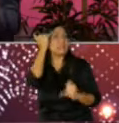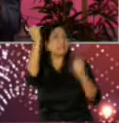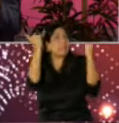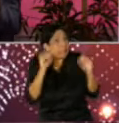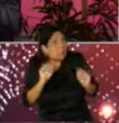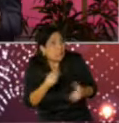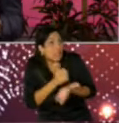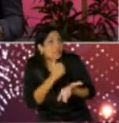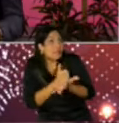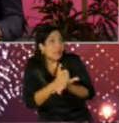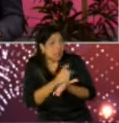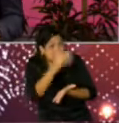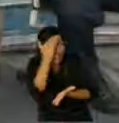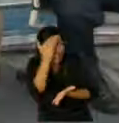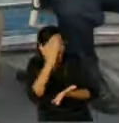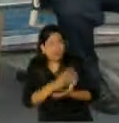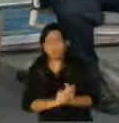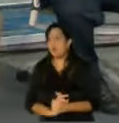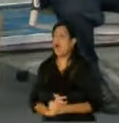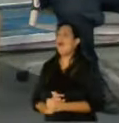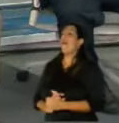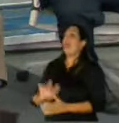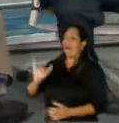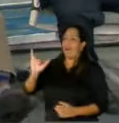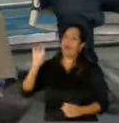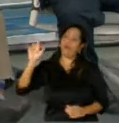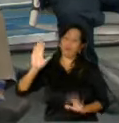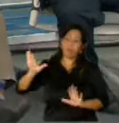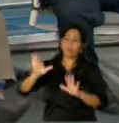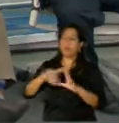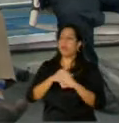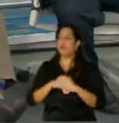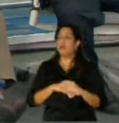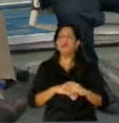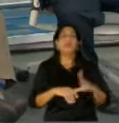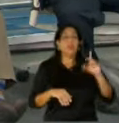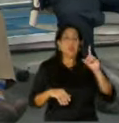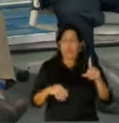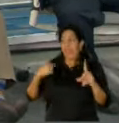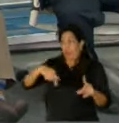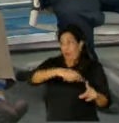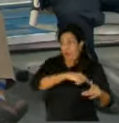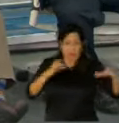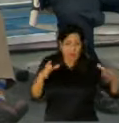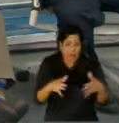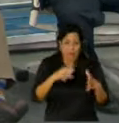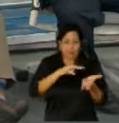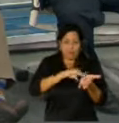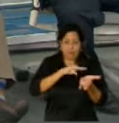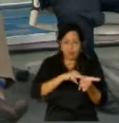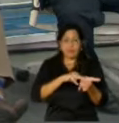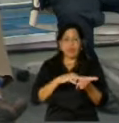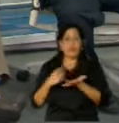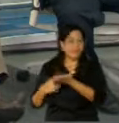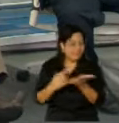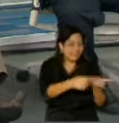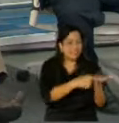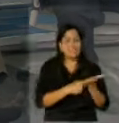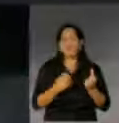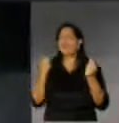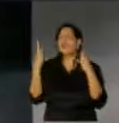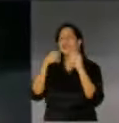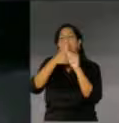una respuesta específica sobre eso. Aquí, quizás, bueno, doctor, el Task Force trabaja, ¿verdad? Tiene un sinnúmero de